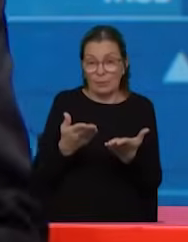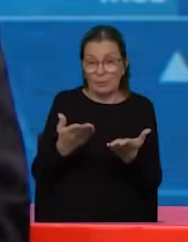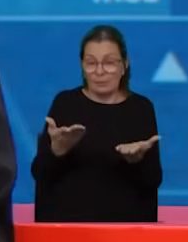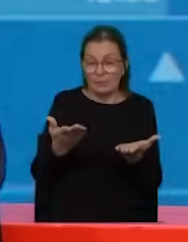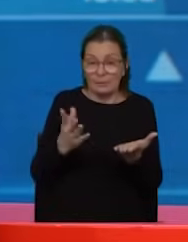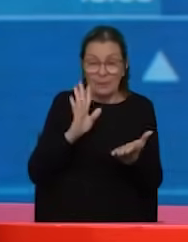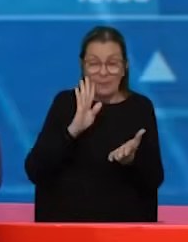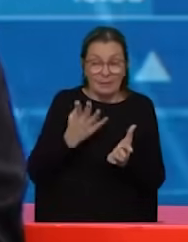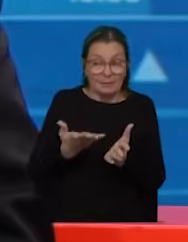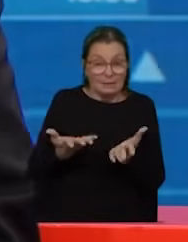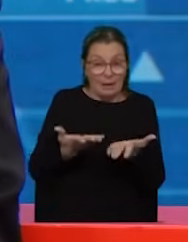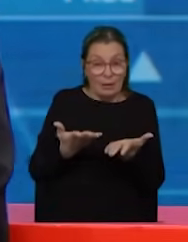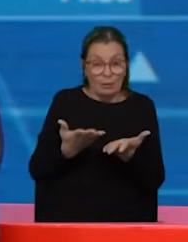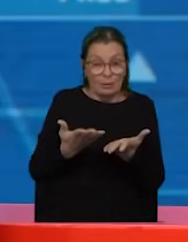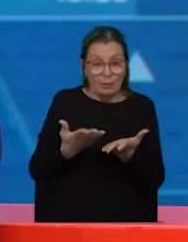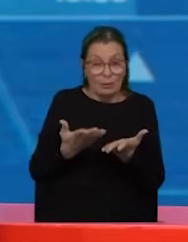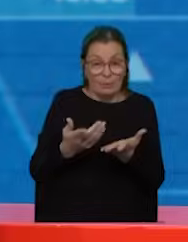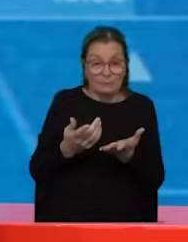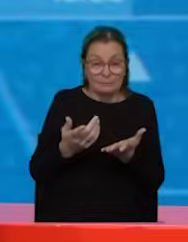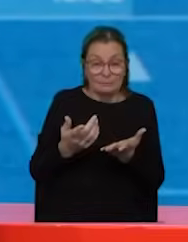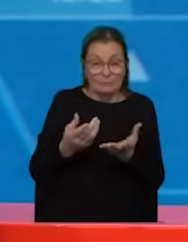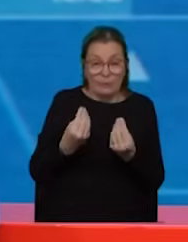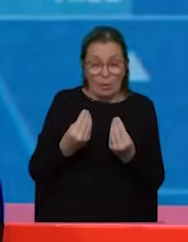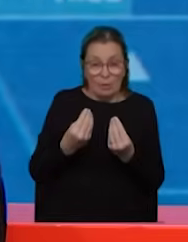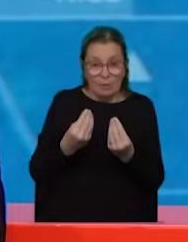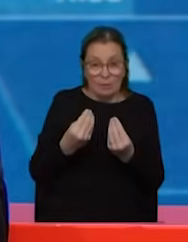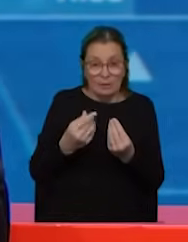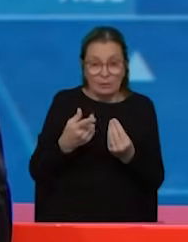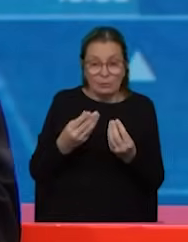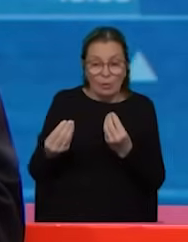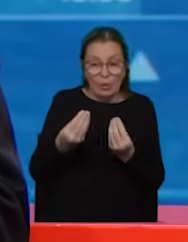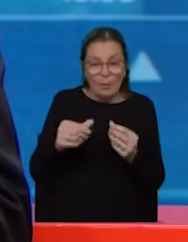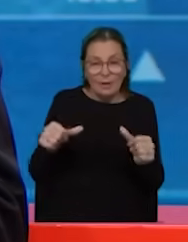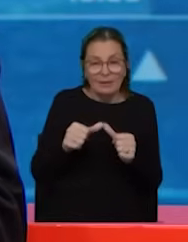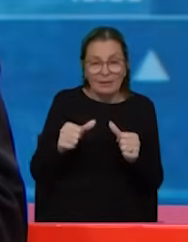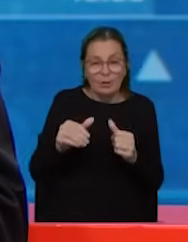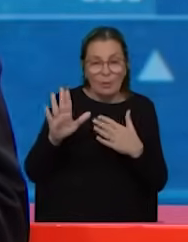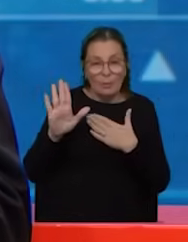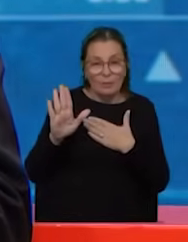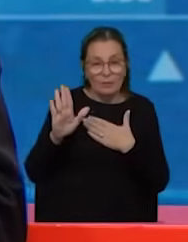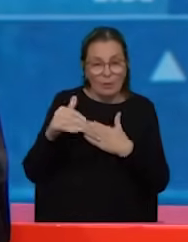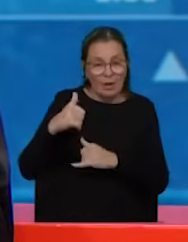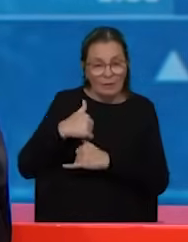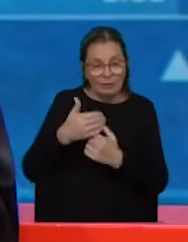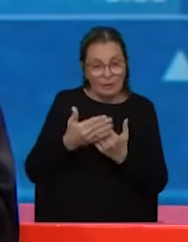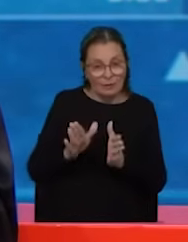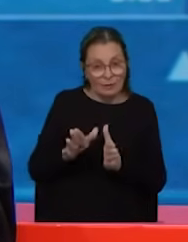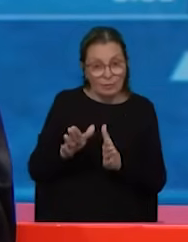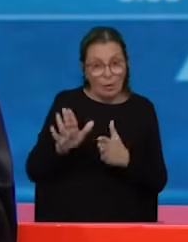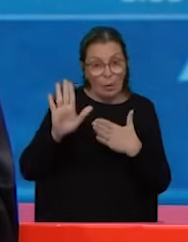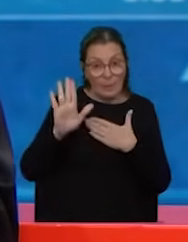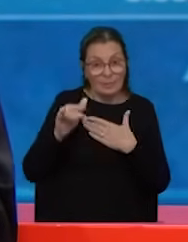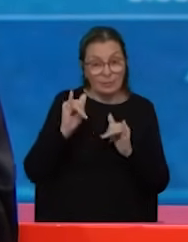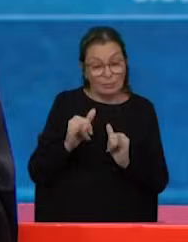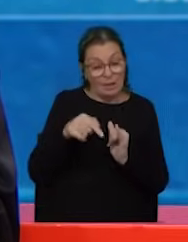la las este la bandera con esto Cómo va a salir de esto no sé porque el compromiso con Cabildo hay un compromiso